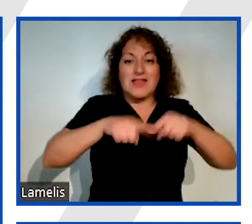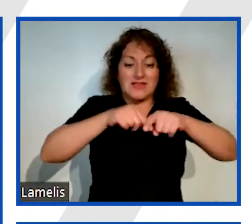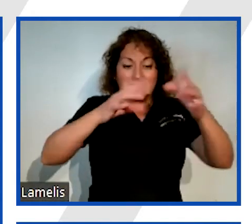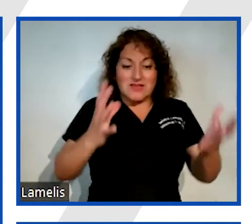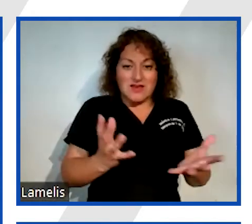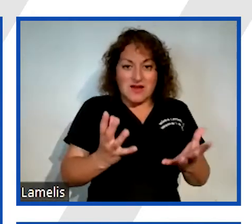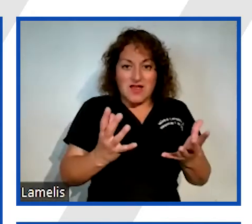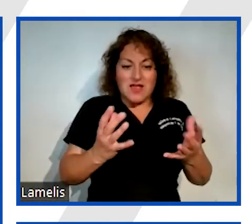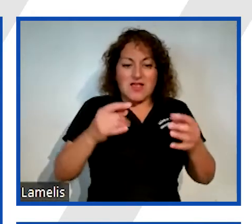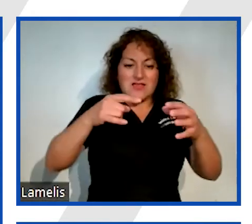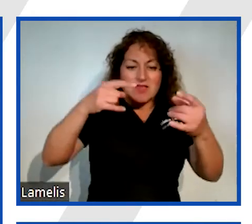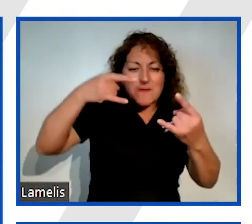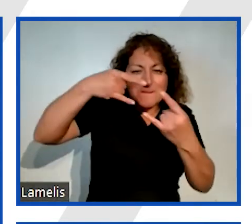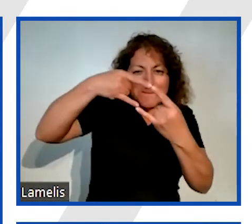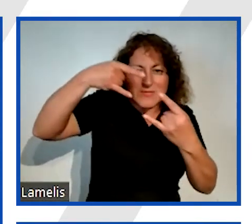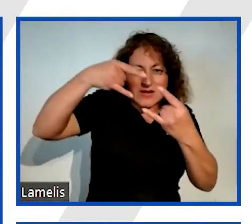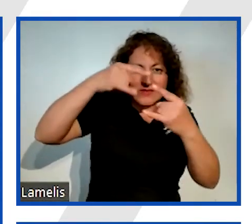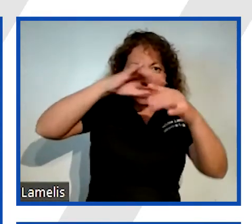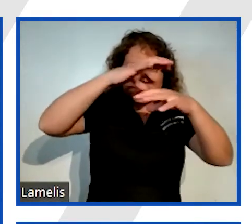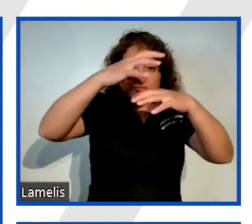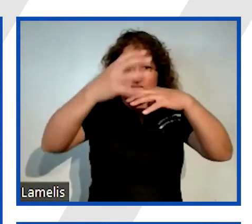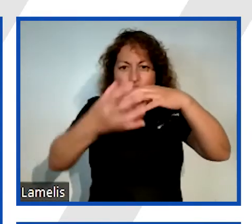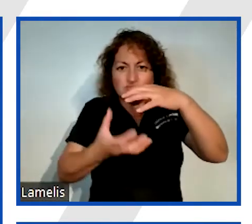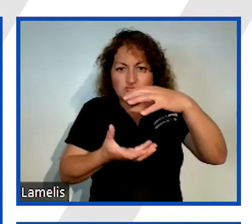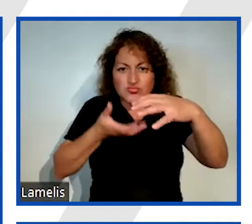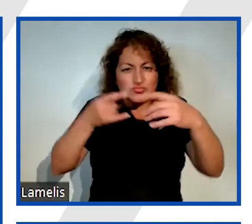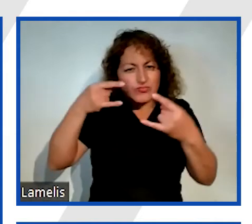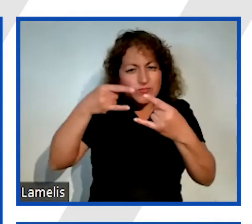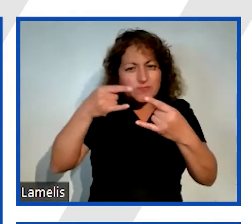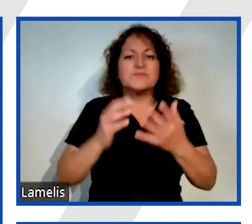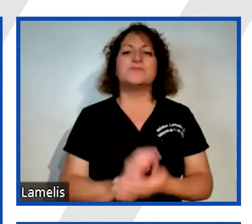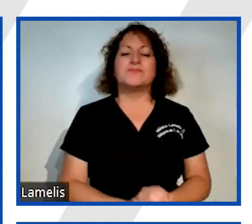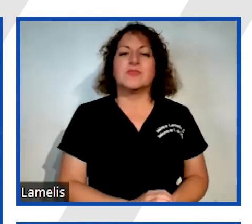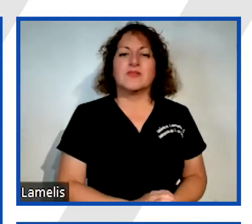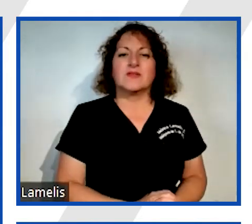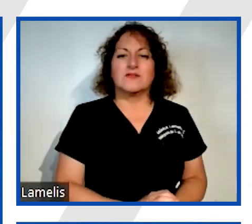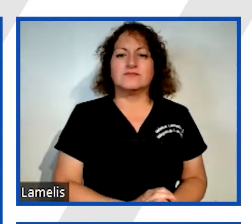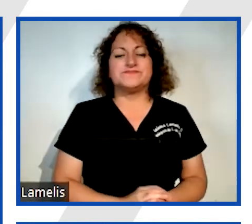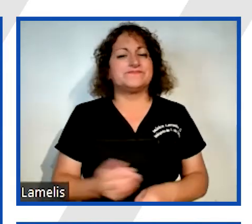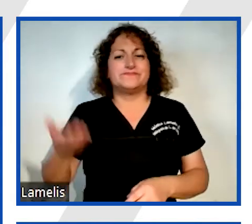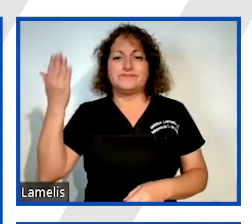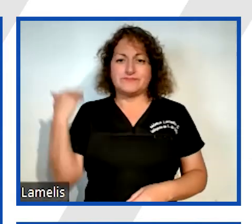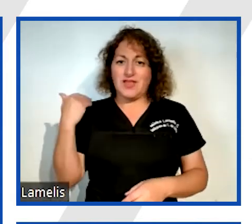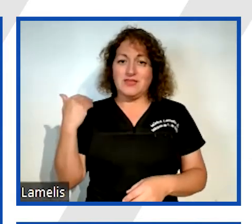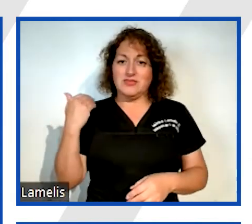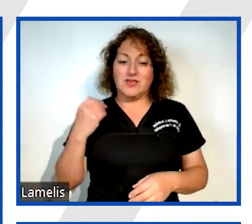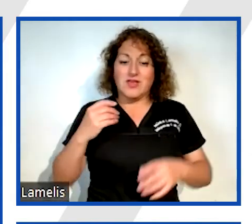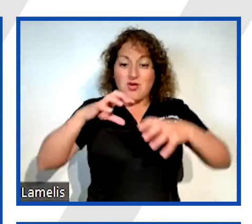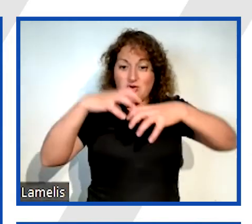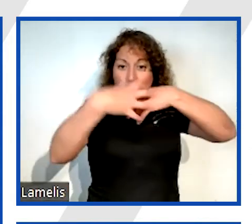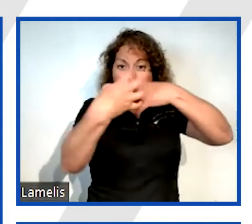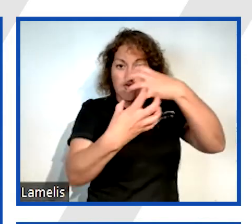ocurrió bueno resulta que si se acuerdan yo les decía no bien placas tectónicas no vidas sea una novia natos había un solo continente y bueno qué ha pasado